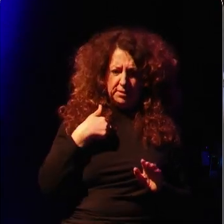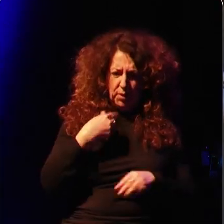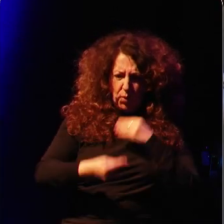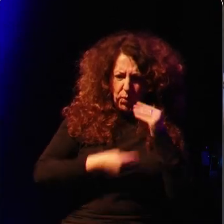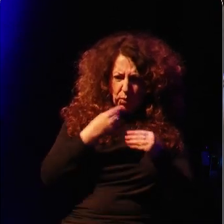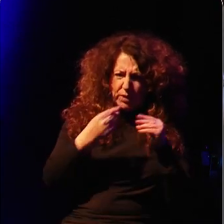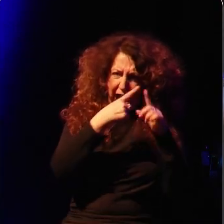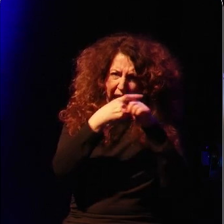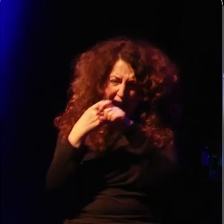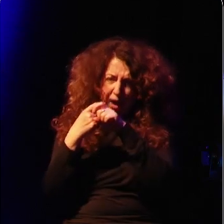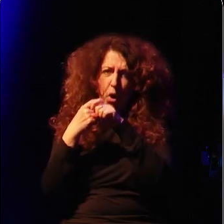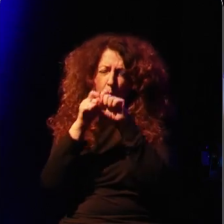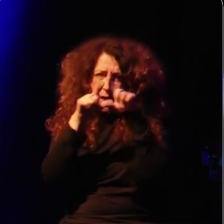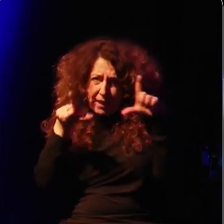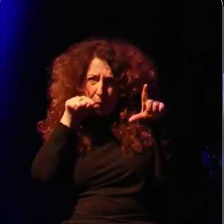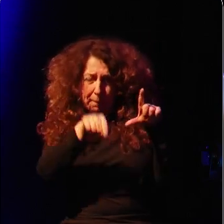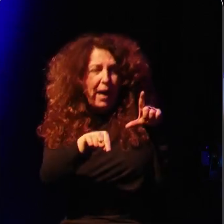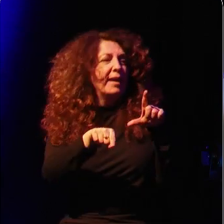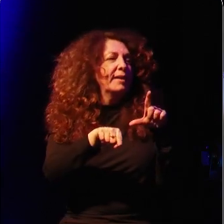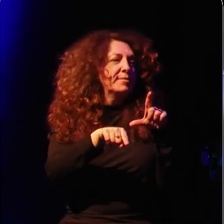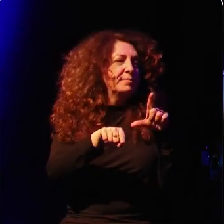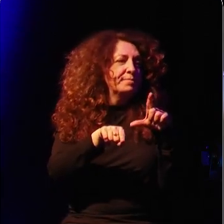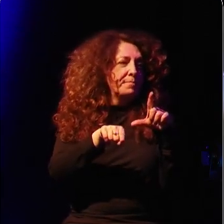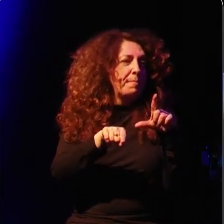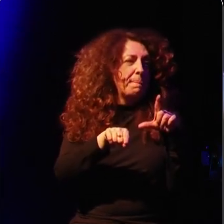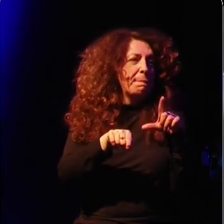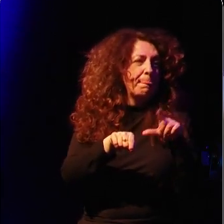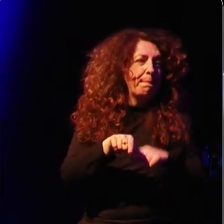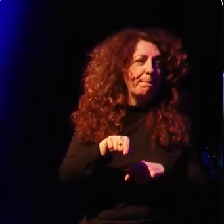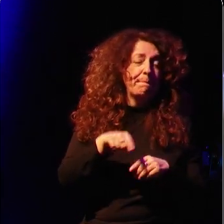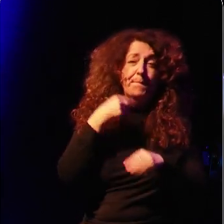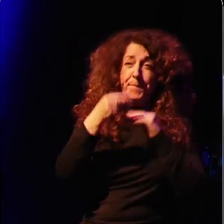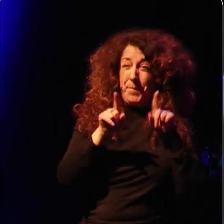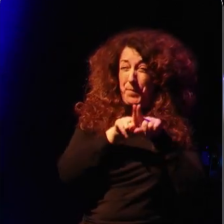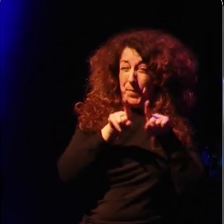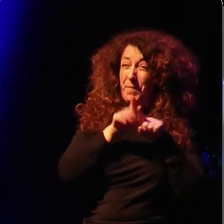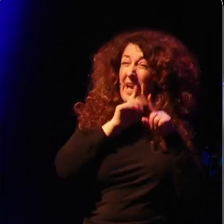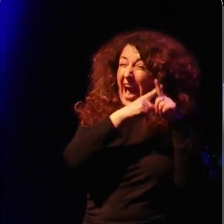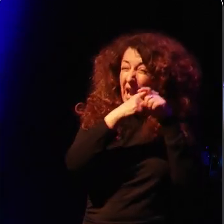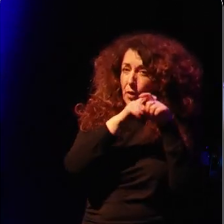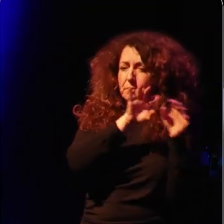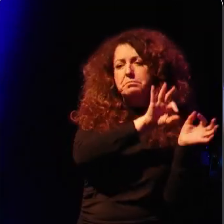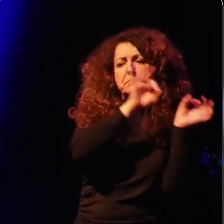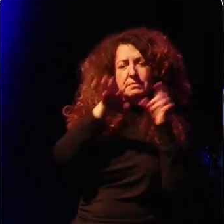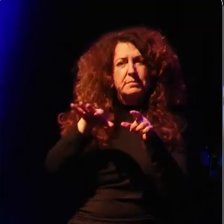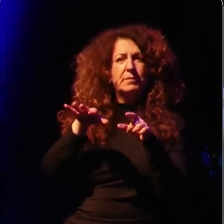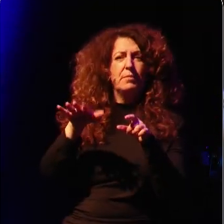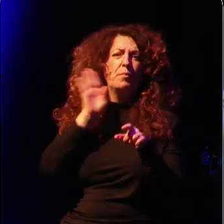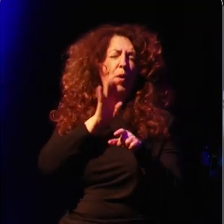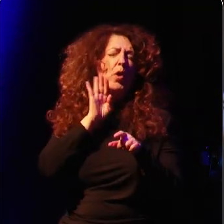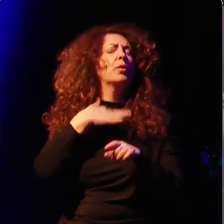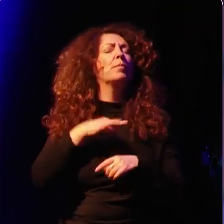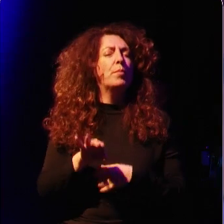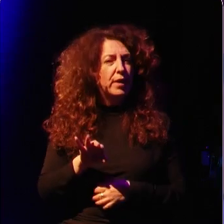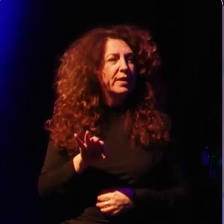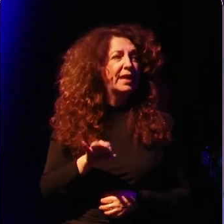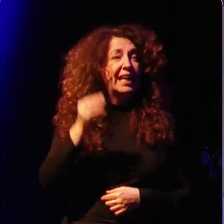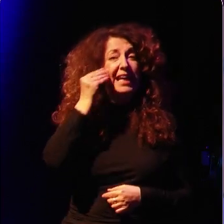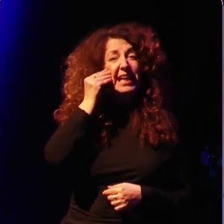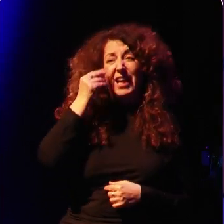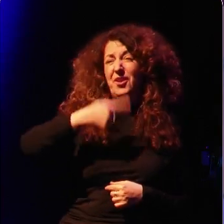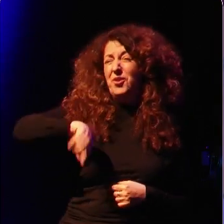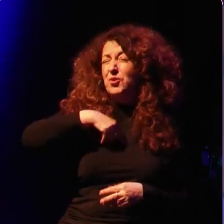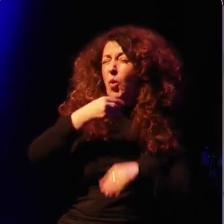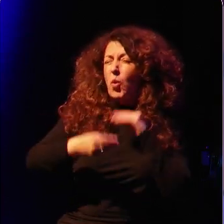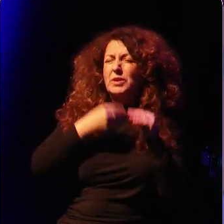usar un algoritmo para esto? Sí. Y utilizando los mismos algoritmos que ha visto aquí. Yo creo que al final lo vamos a estar